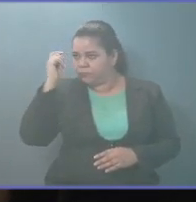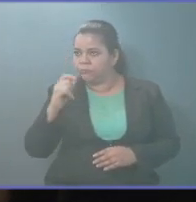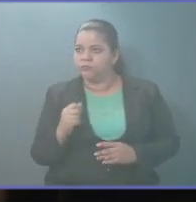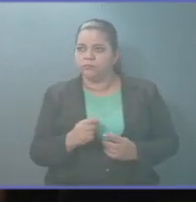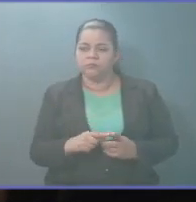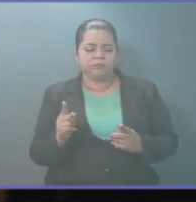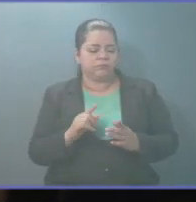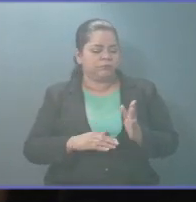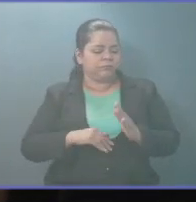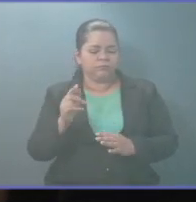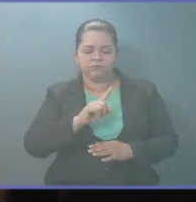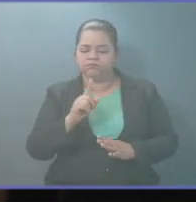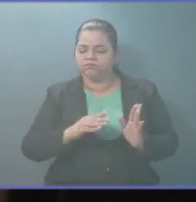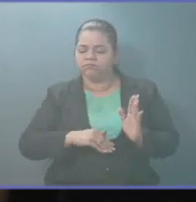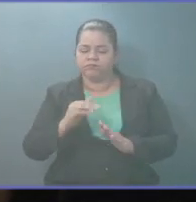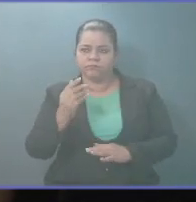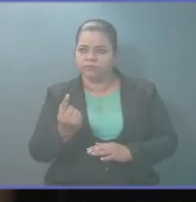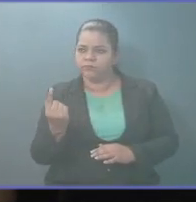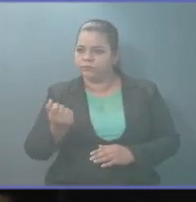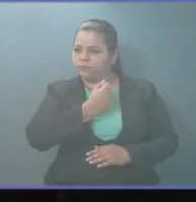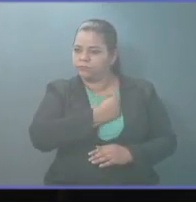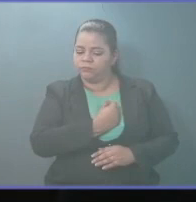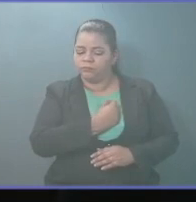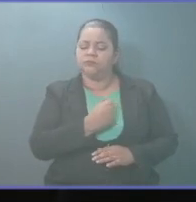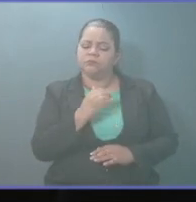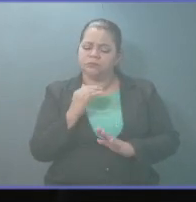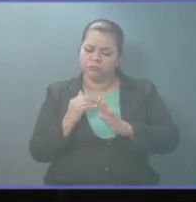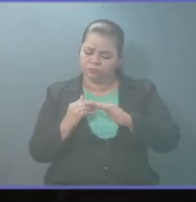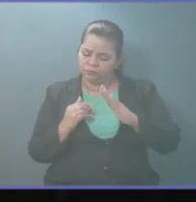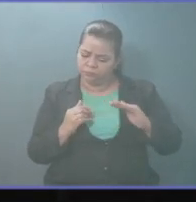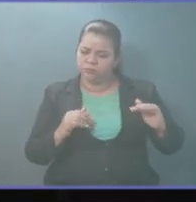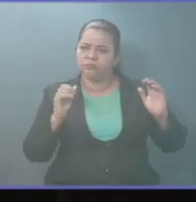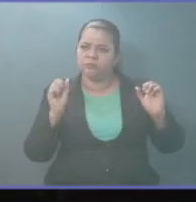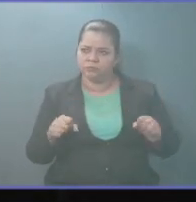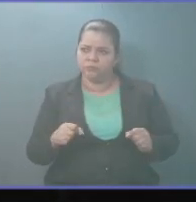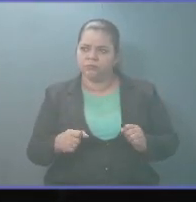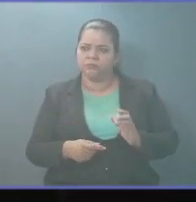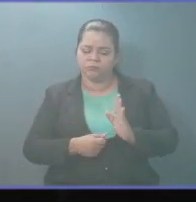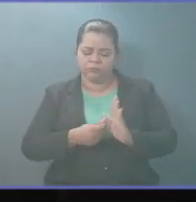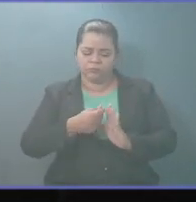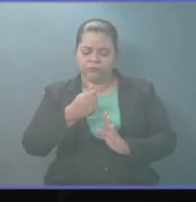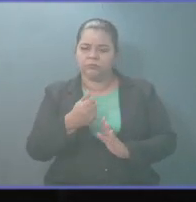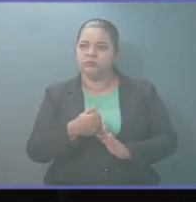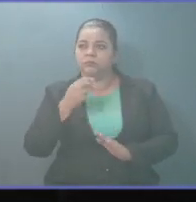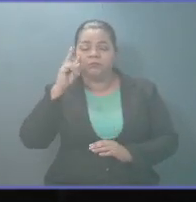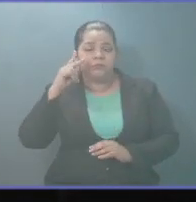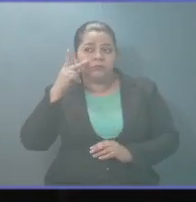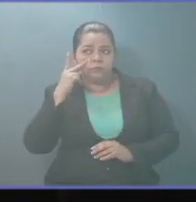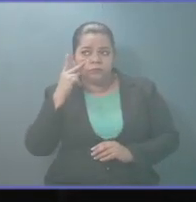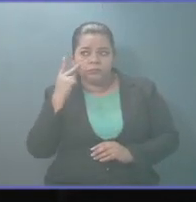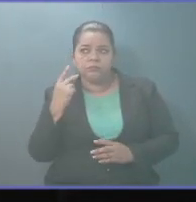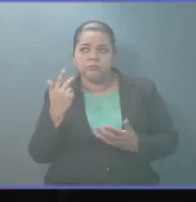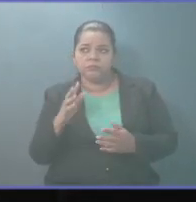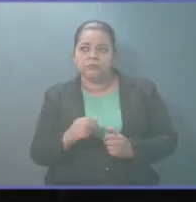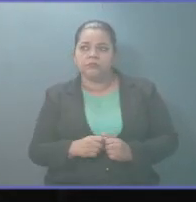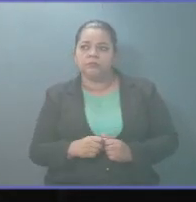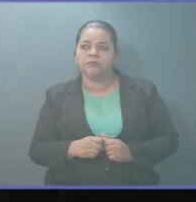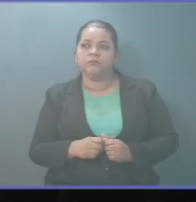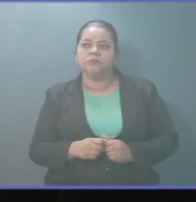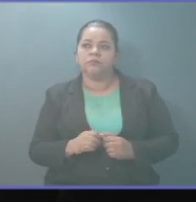Yo puedo contrastar, por ejemplo, la atención que tiene la otra comisión a la que asisto. Esta misma semana yo estaba en la Comisión